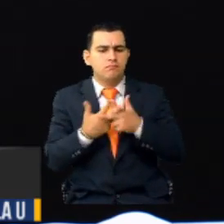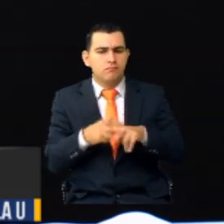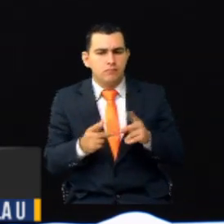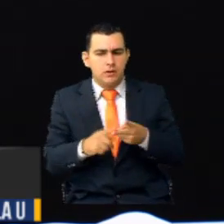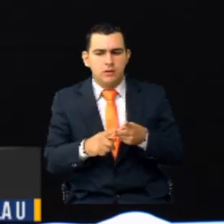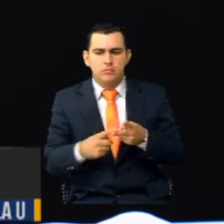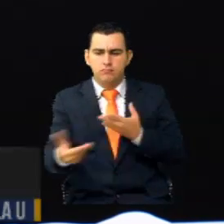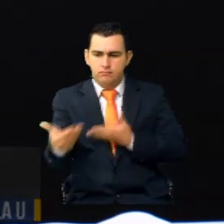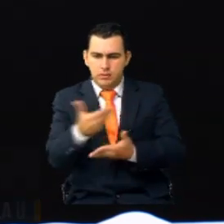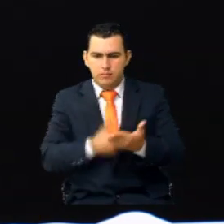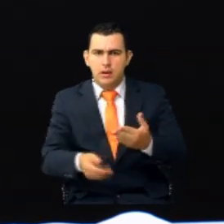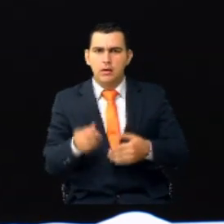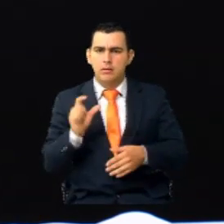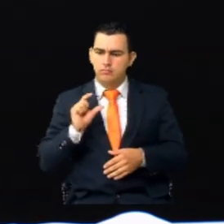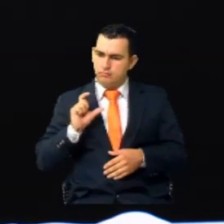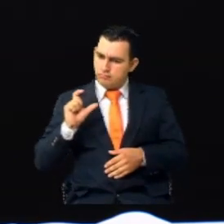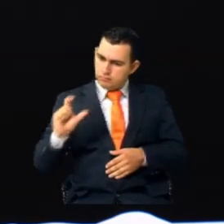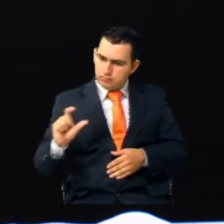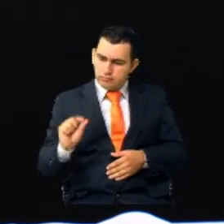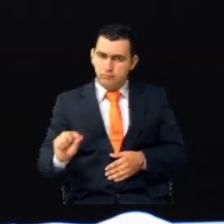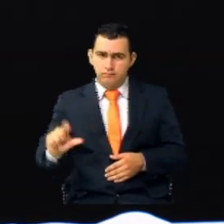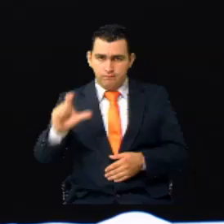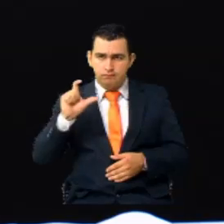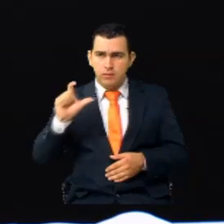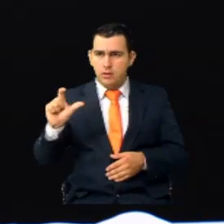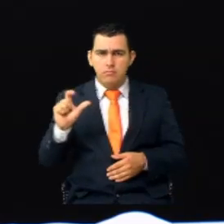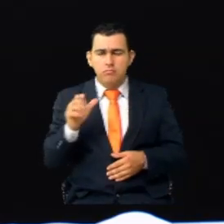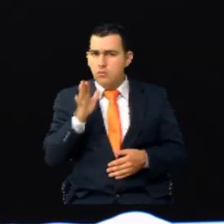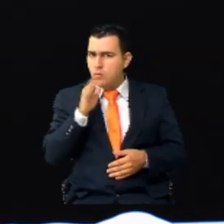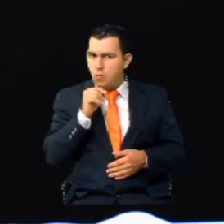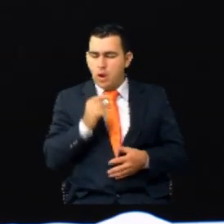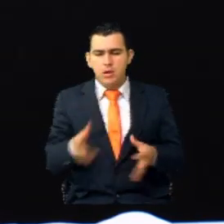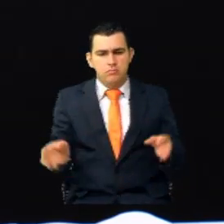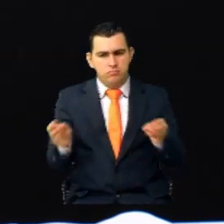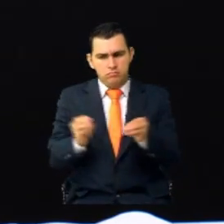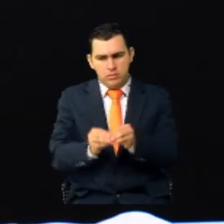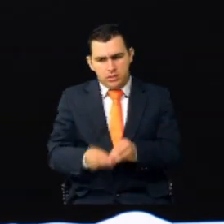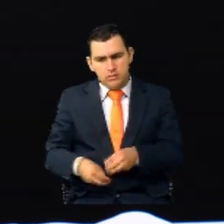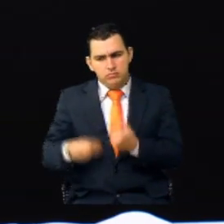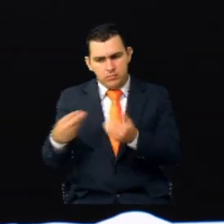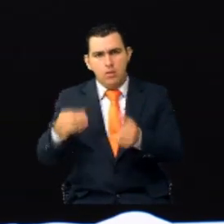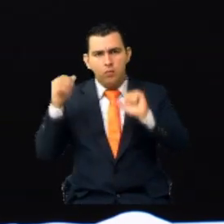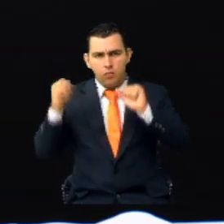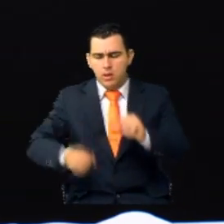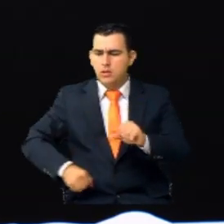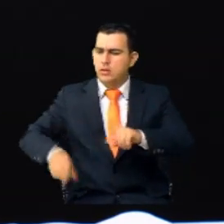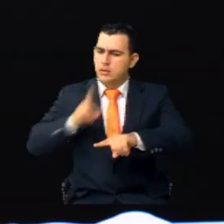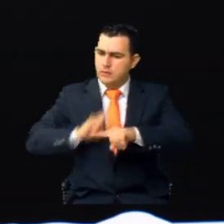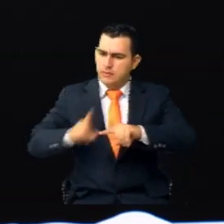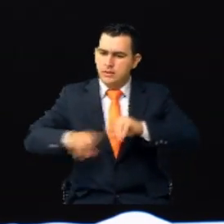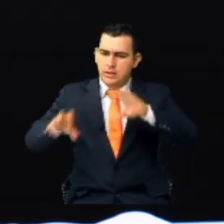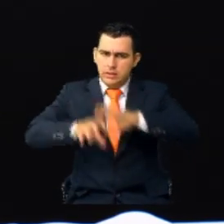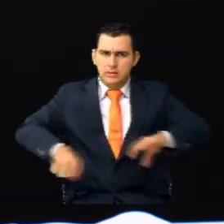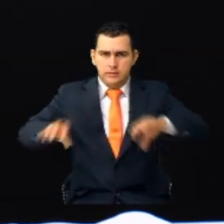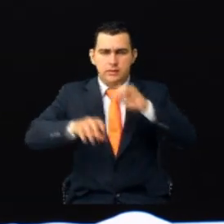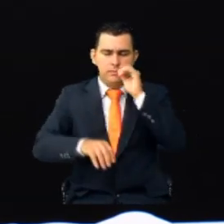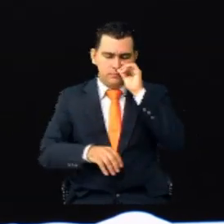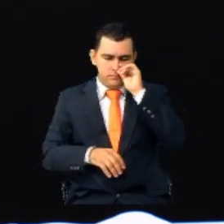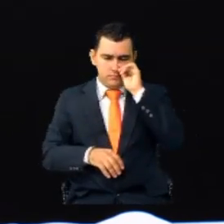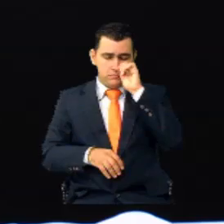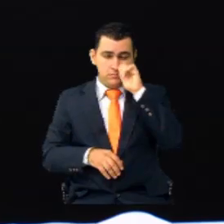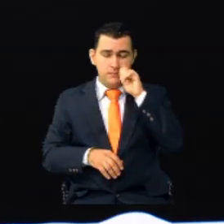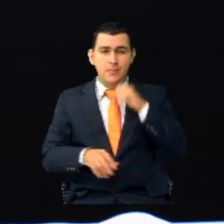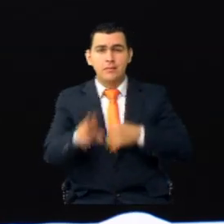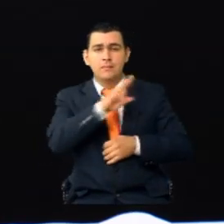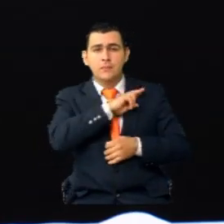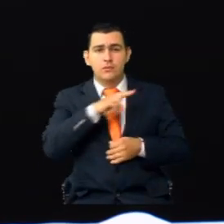ofrecen los incentivos, porque no se les dan las garantías para poder desarrollar su actividad en las condiciones actuales. No podemos forzar